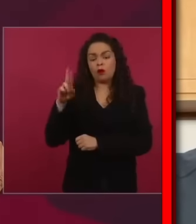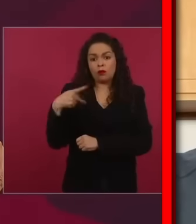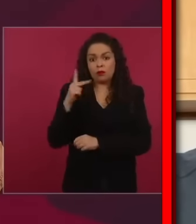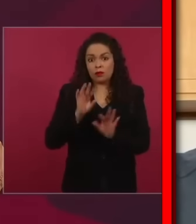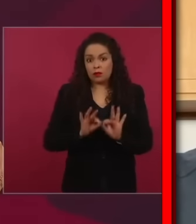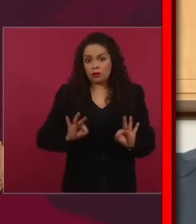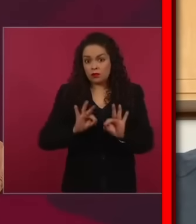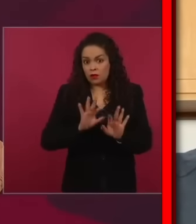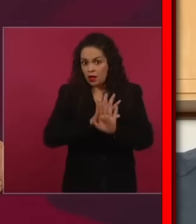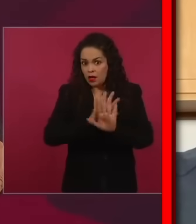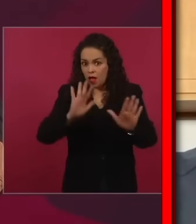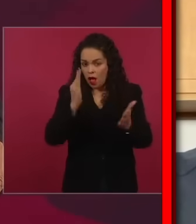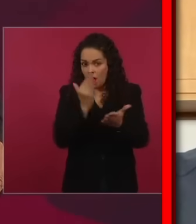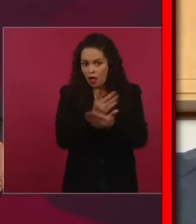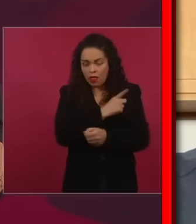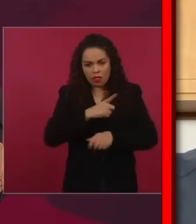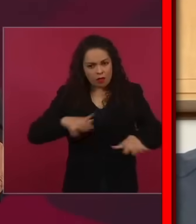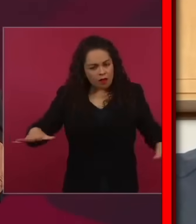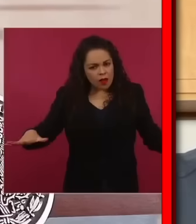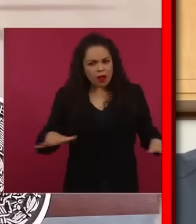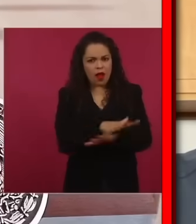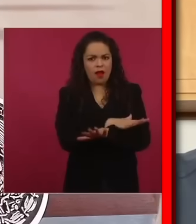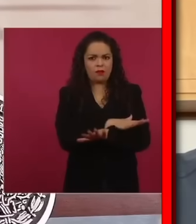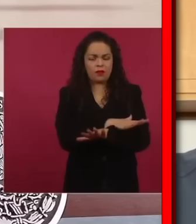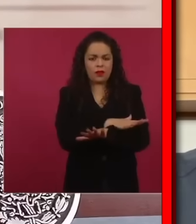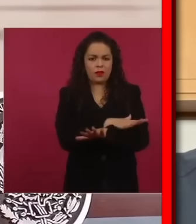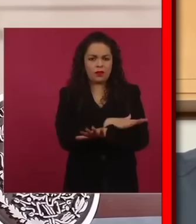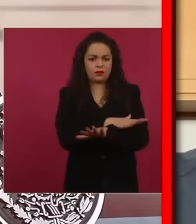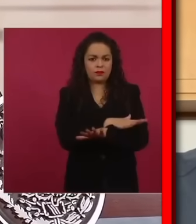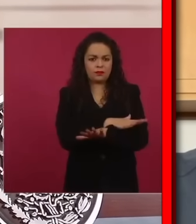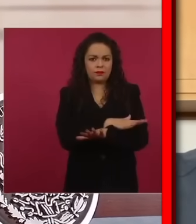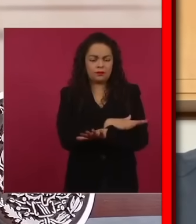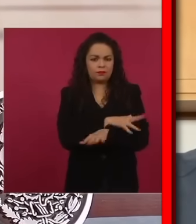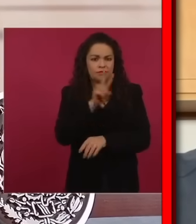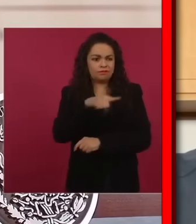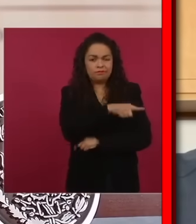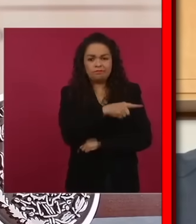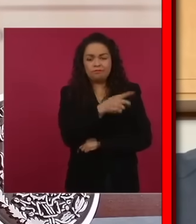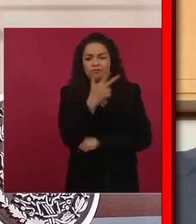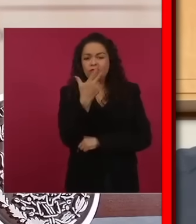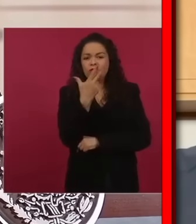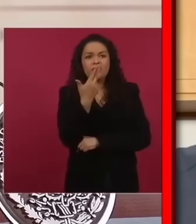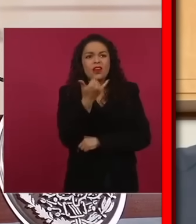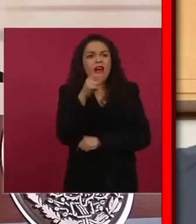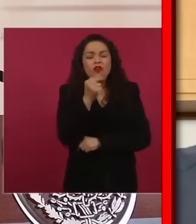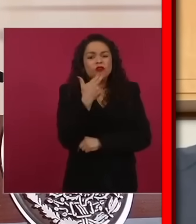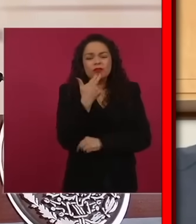es eh completamente obsoleto ese